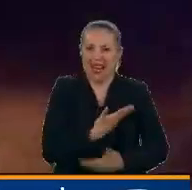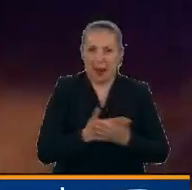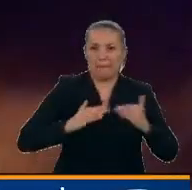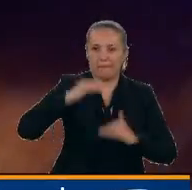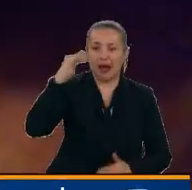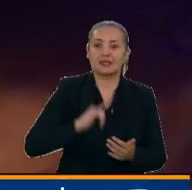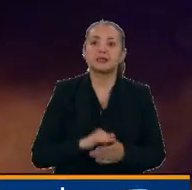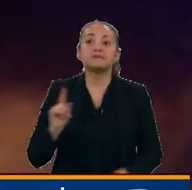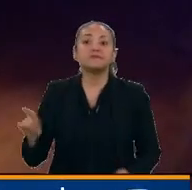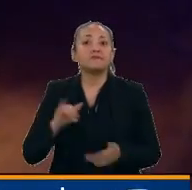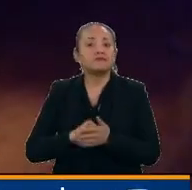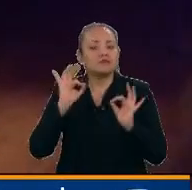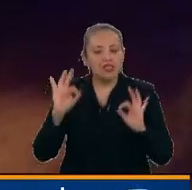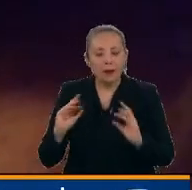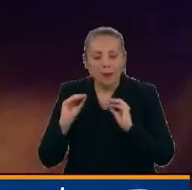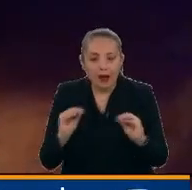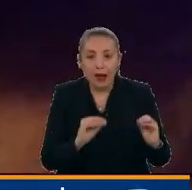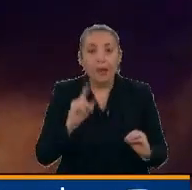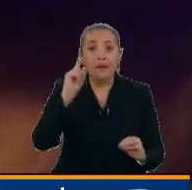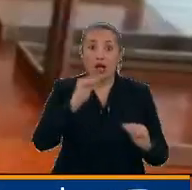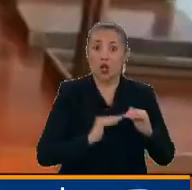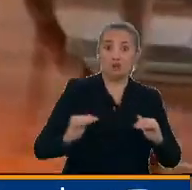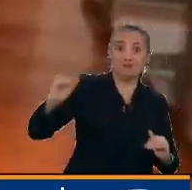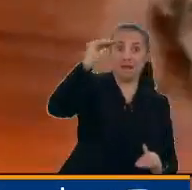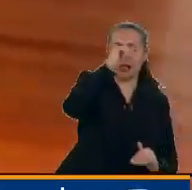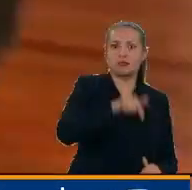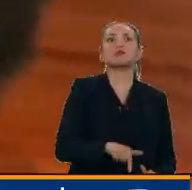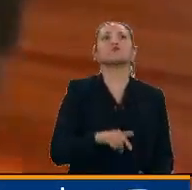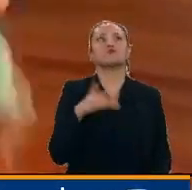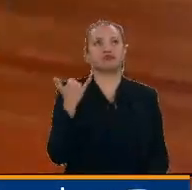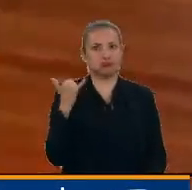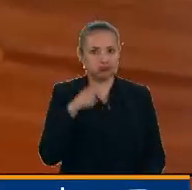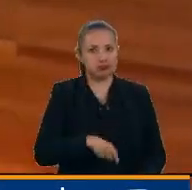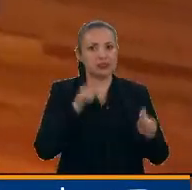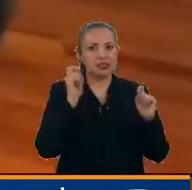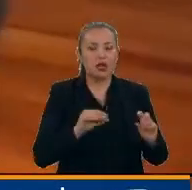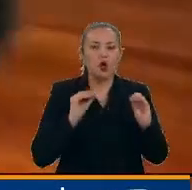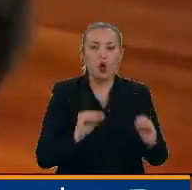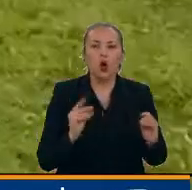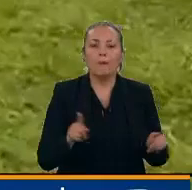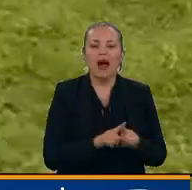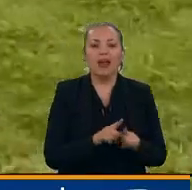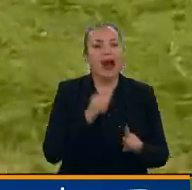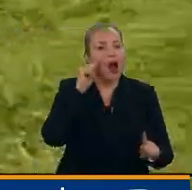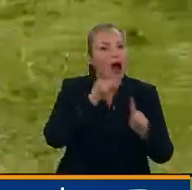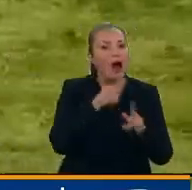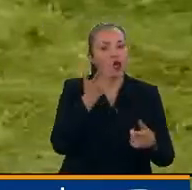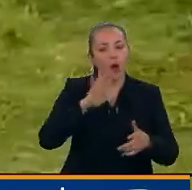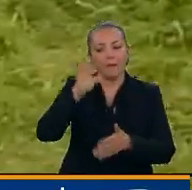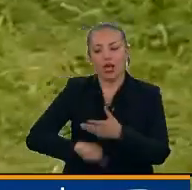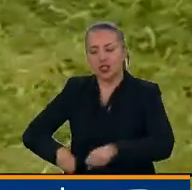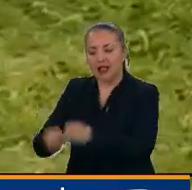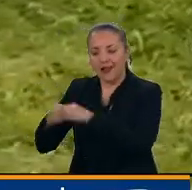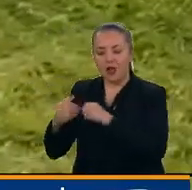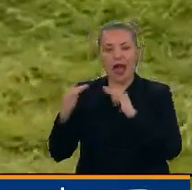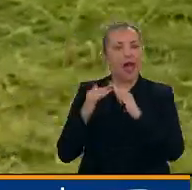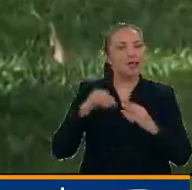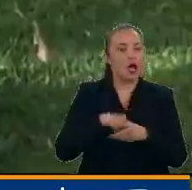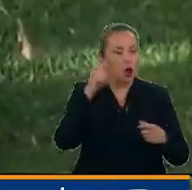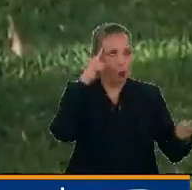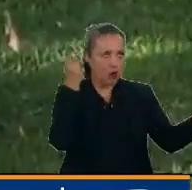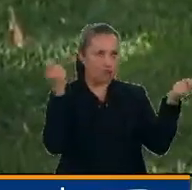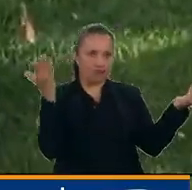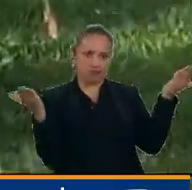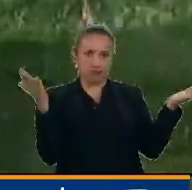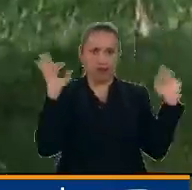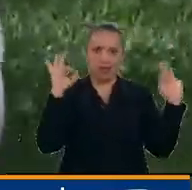y aprendizaje, los de energía alta sí que es cierto, no solo para que no hagan estragos en casa, sino para que sean perros equilibrados y que